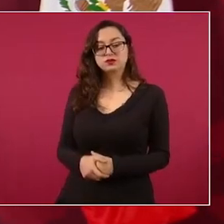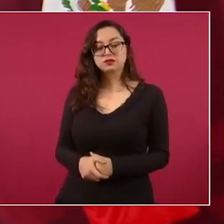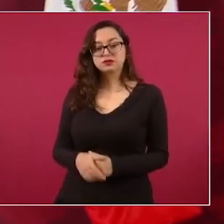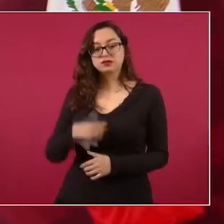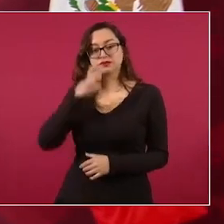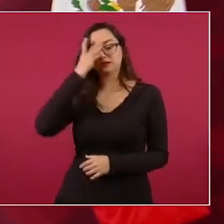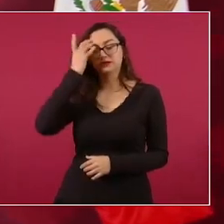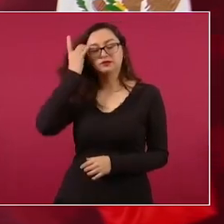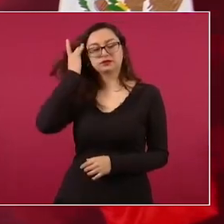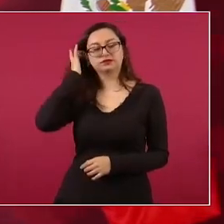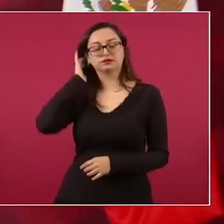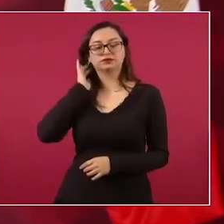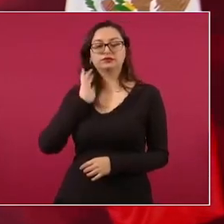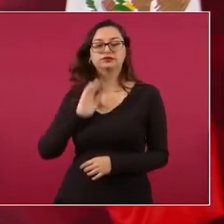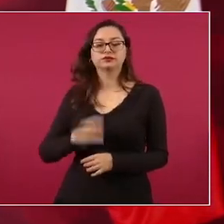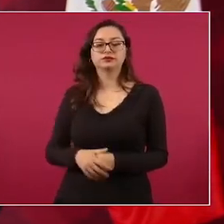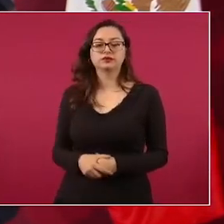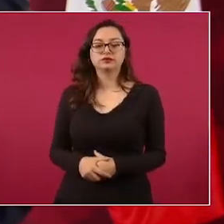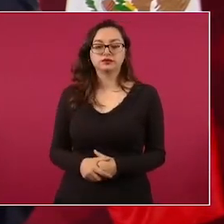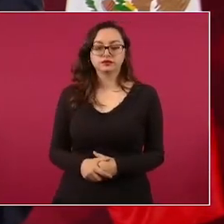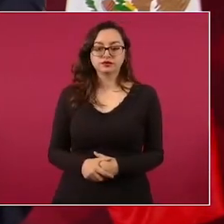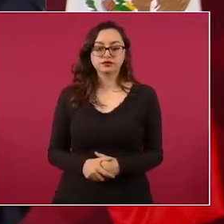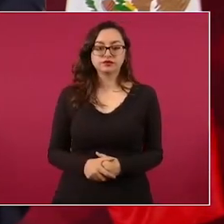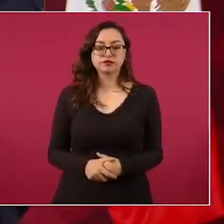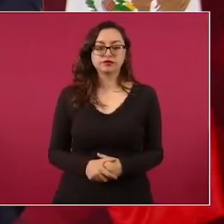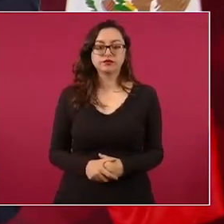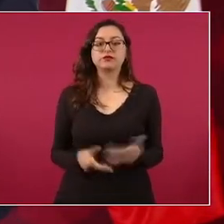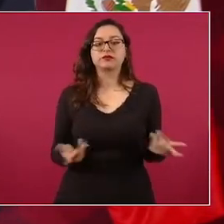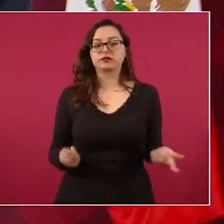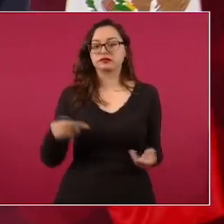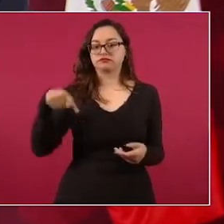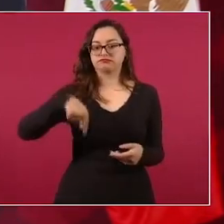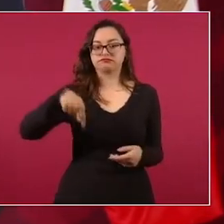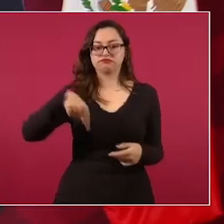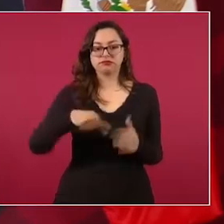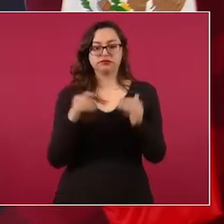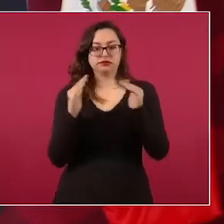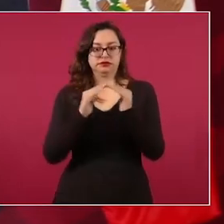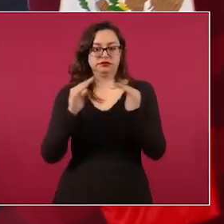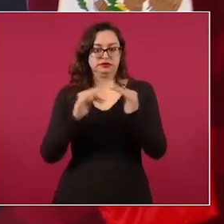Y nosotros teníamos la protección al palacio